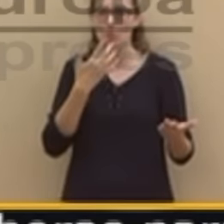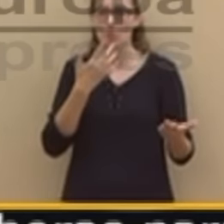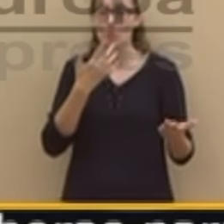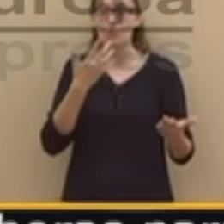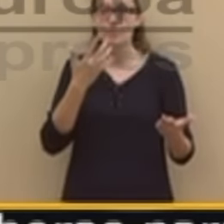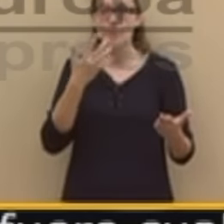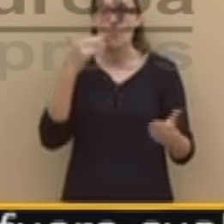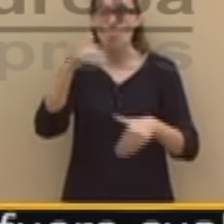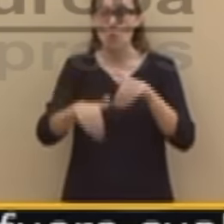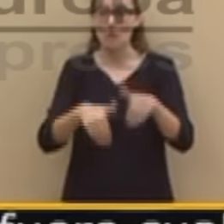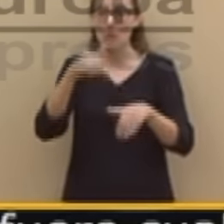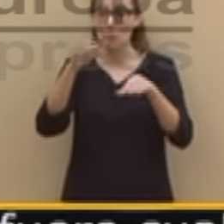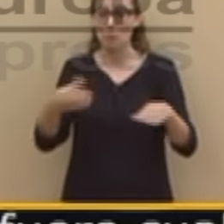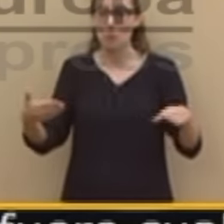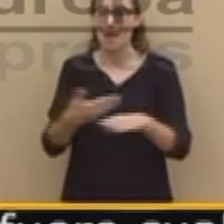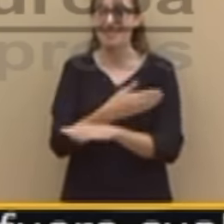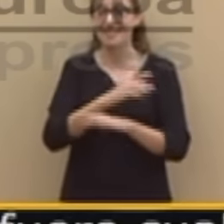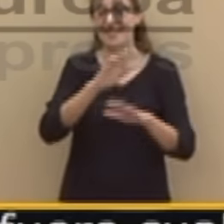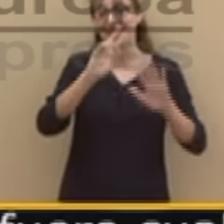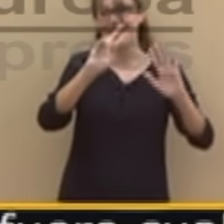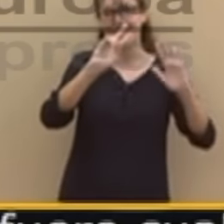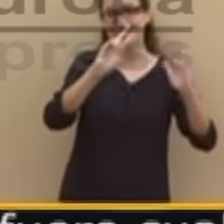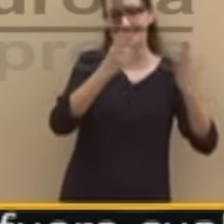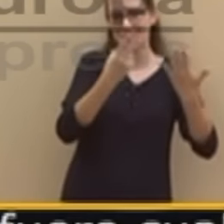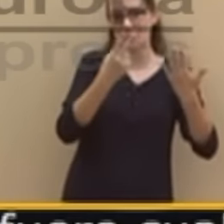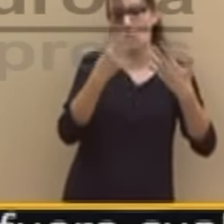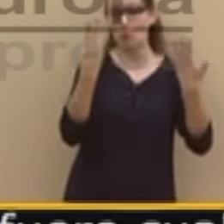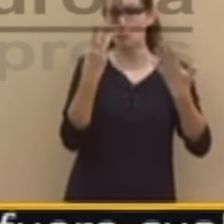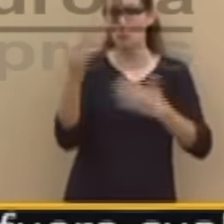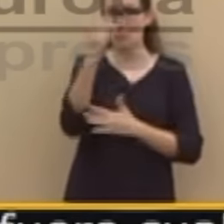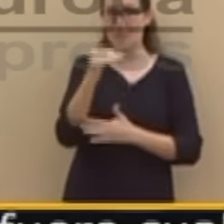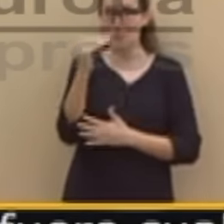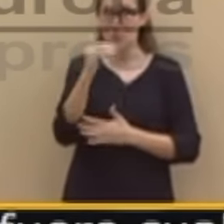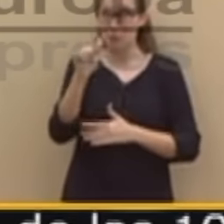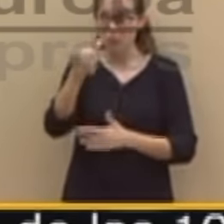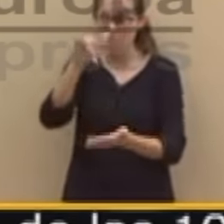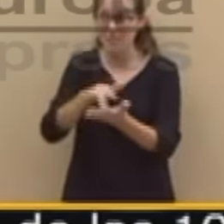las 19 horas 45 minutos de ese mismo día. Se levanta la sesión.